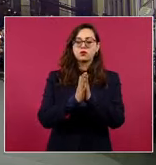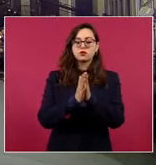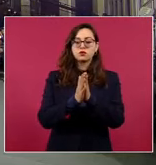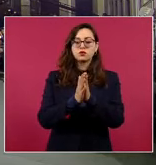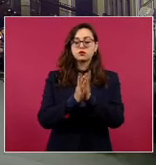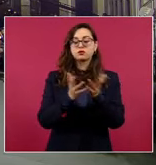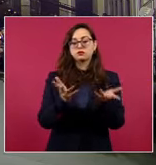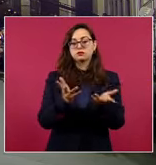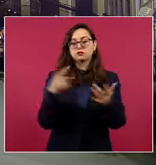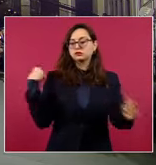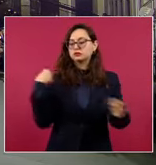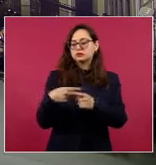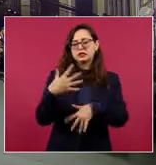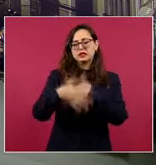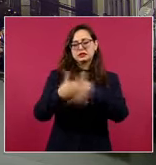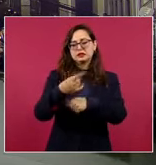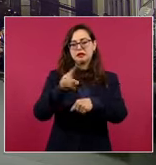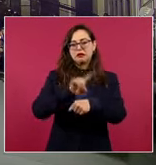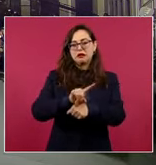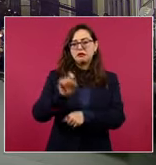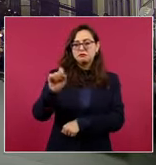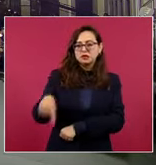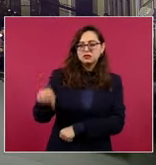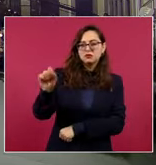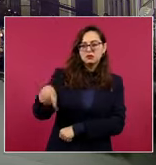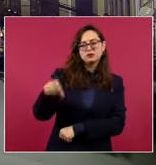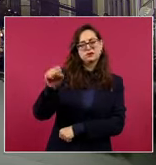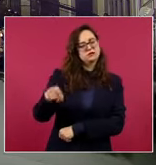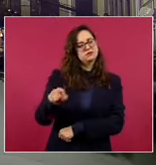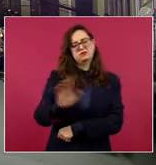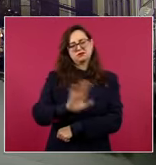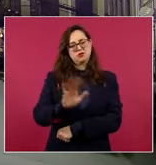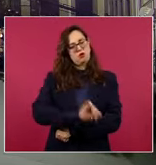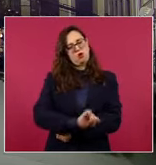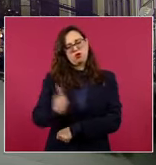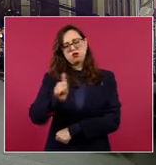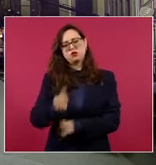preguntado en los últimos 15 días para…